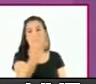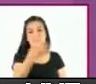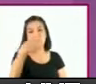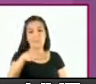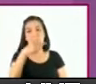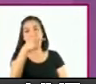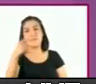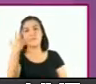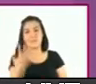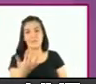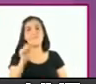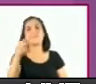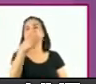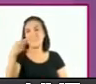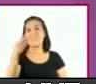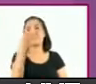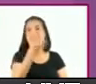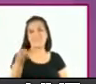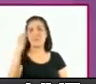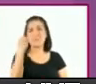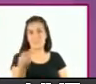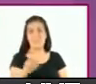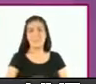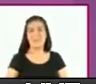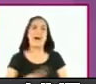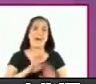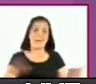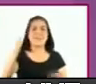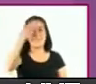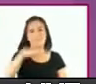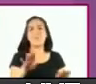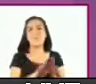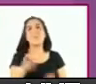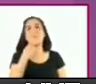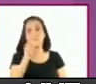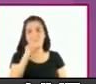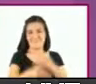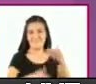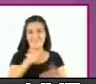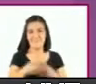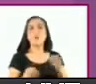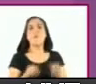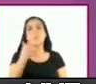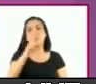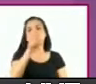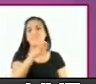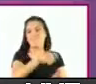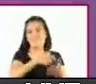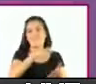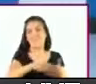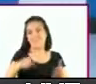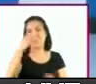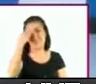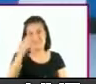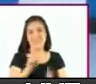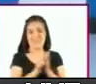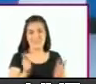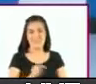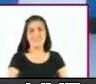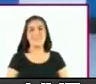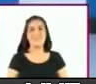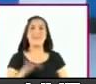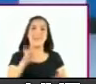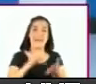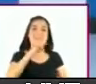5, igual a 309. Bueno, ya sabemos cómo utilizar las sucesiones y cuánto tardarás en comprar tu libro. Gracias